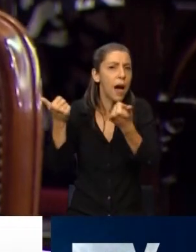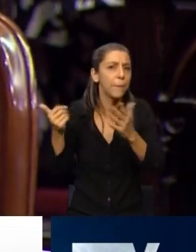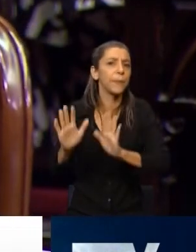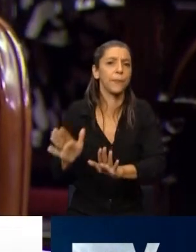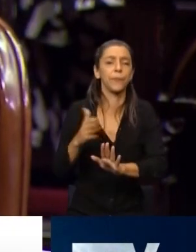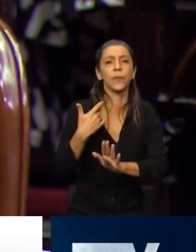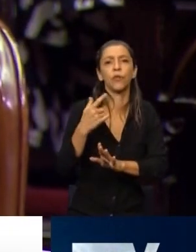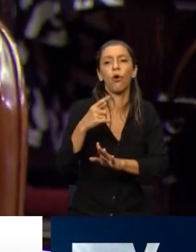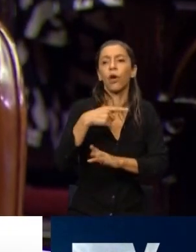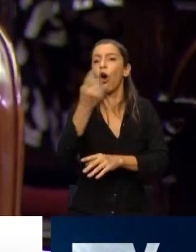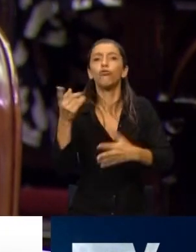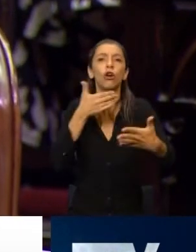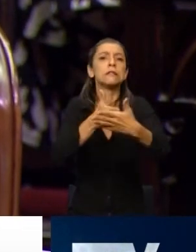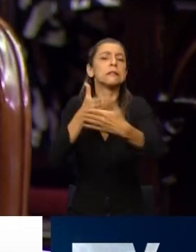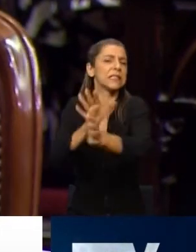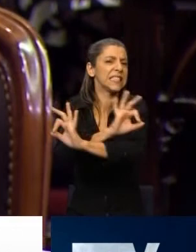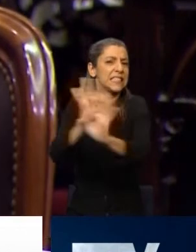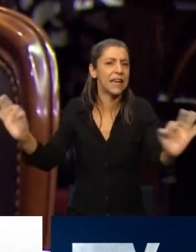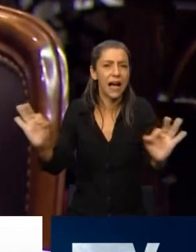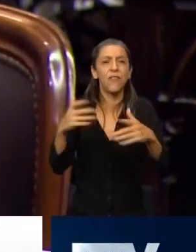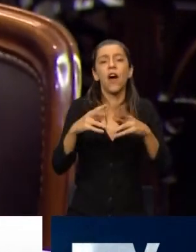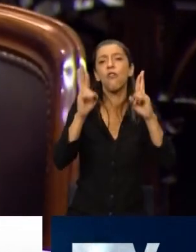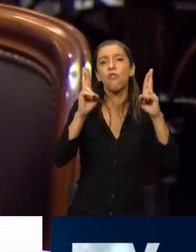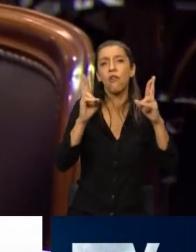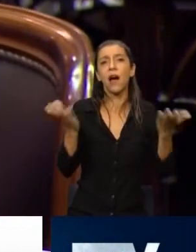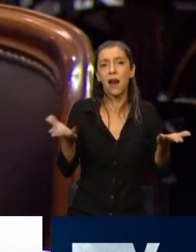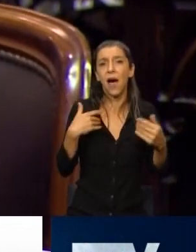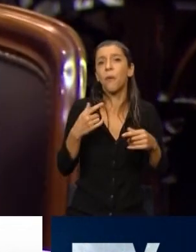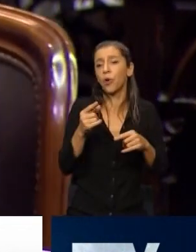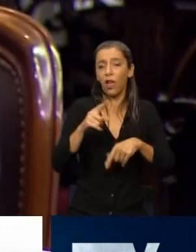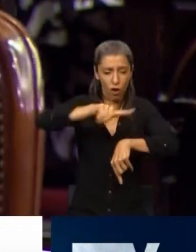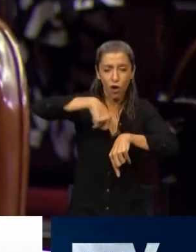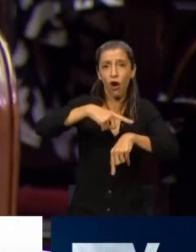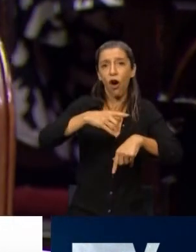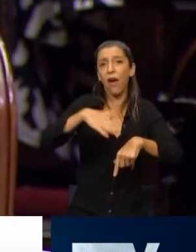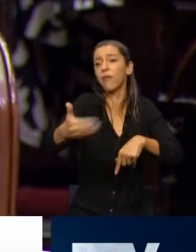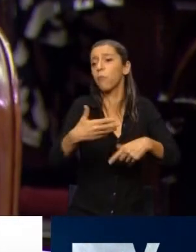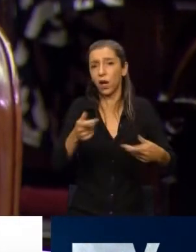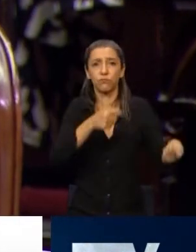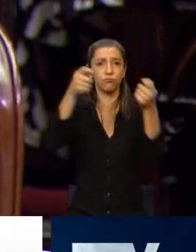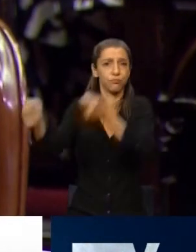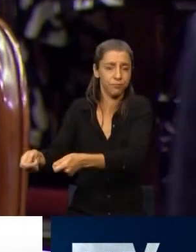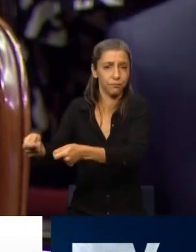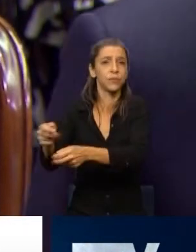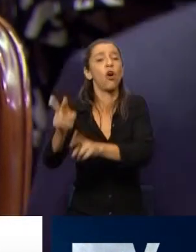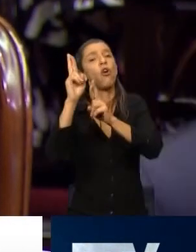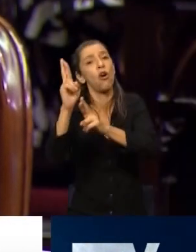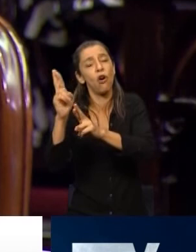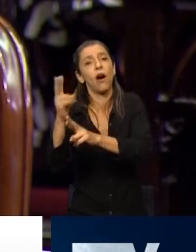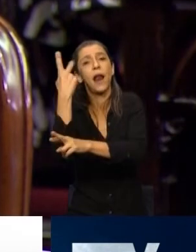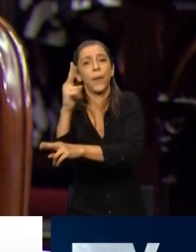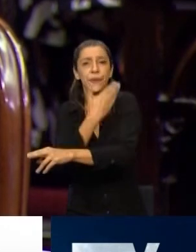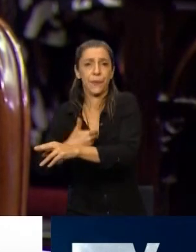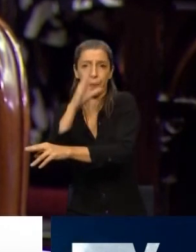que nadie obstruya ese tratamiento. La pelota va a estar acá al lado en un par de horas, que lo haga muy bien la señora vicepresidenta